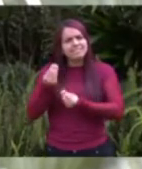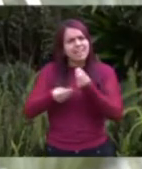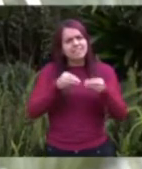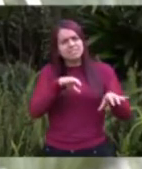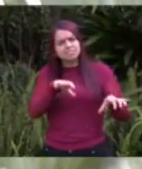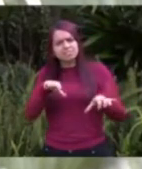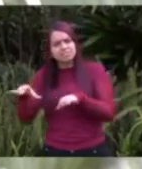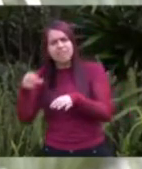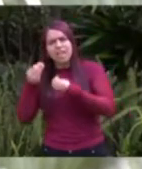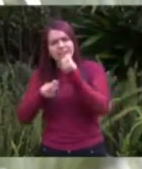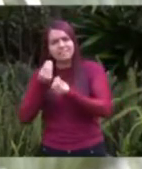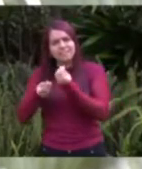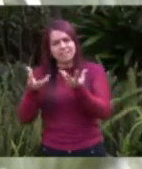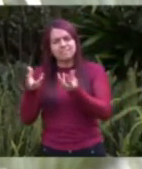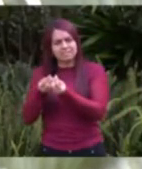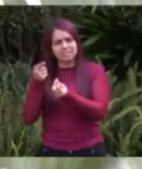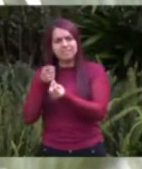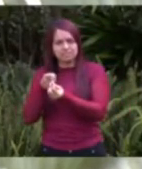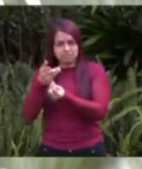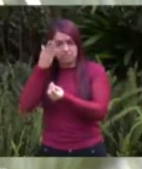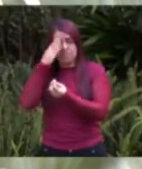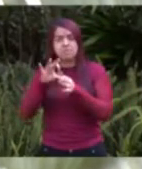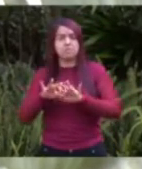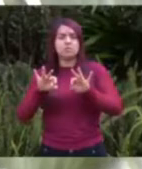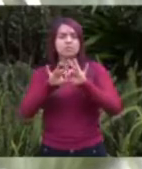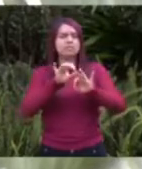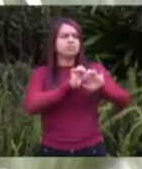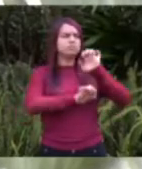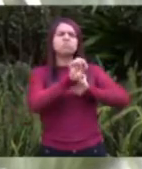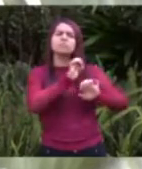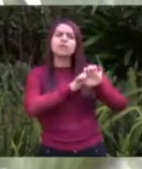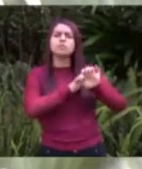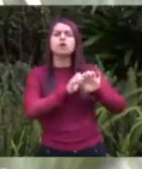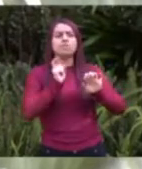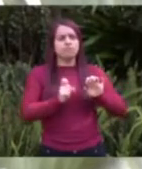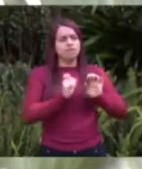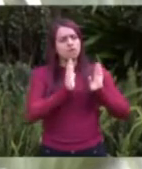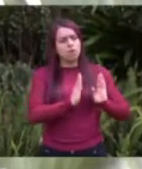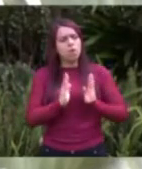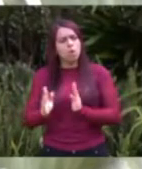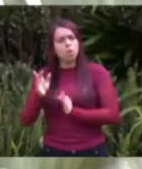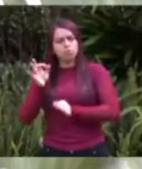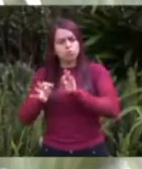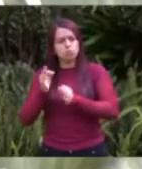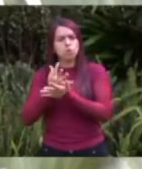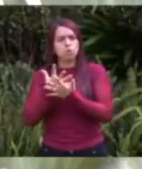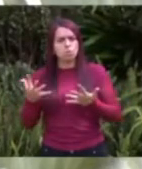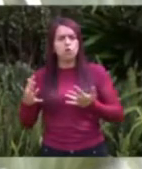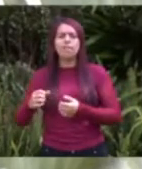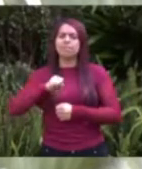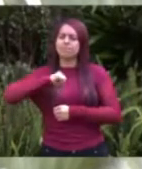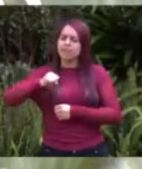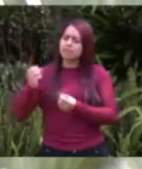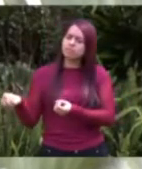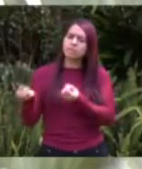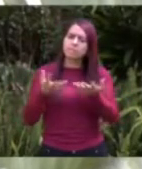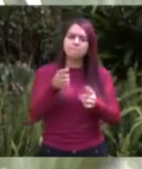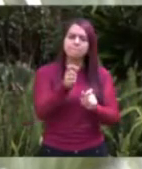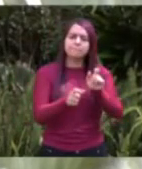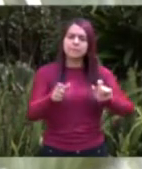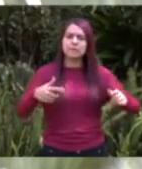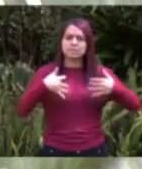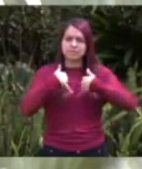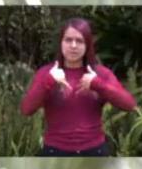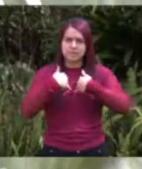dicha jurisdicción, siempre en defensa del ordenamiento jurídico y de los derechos de las víctimas. Eso ha sido